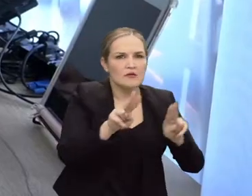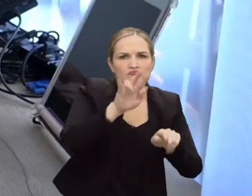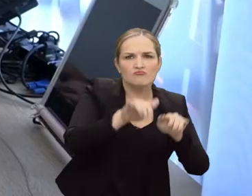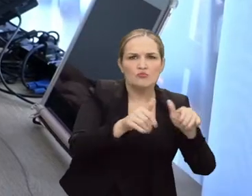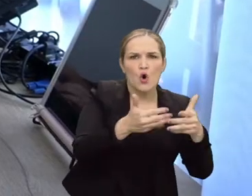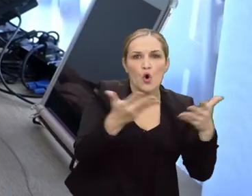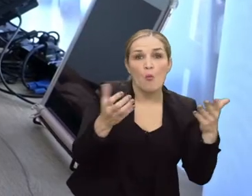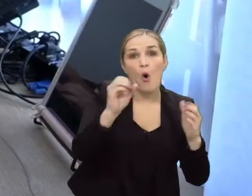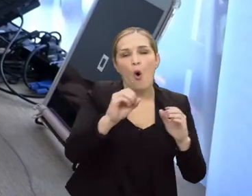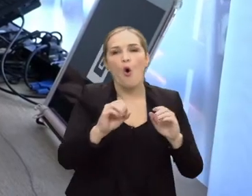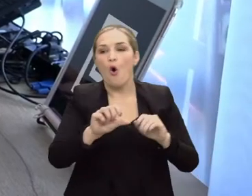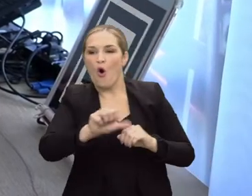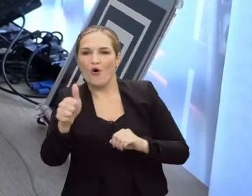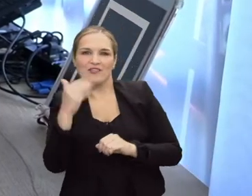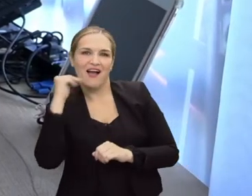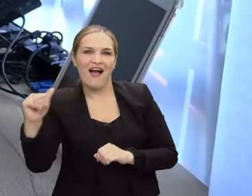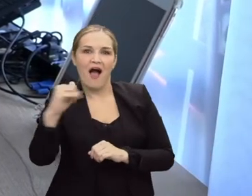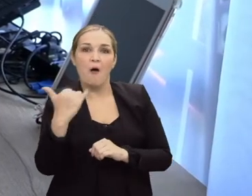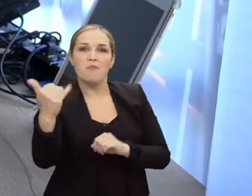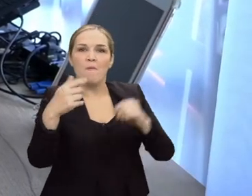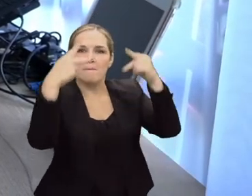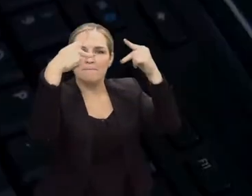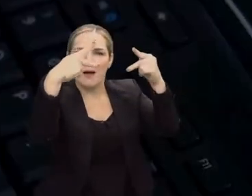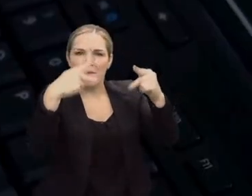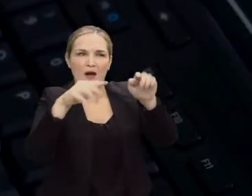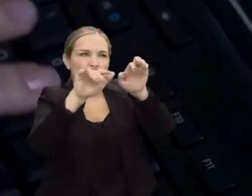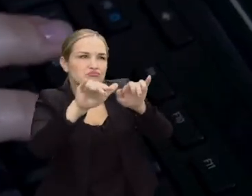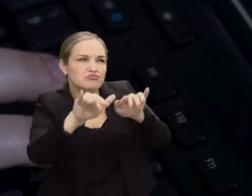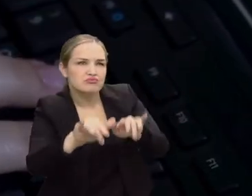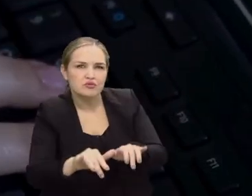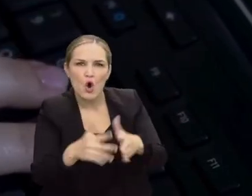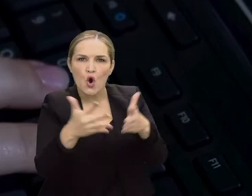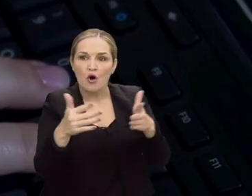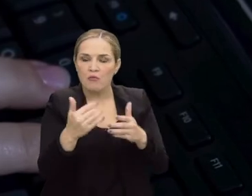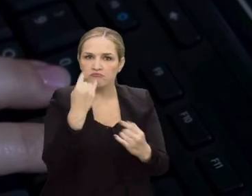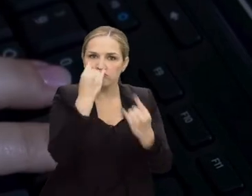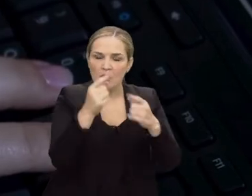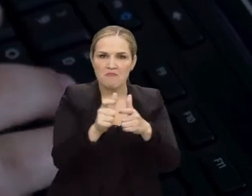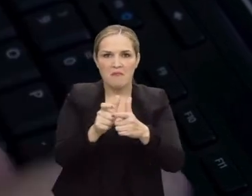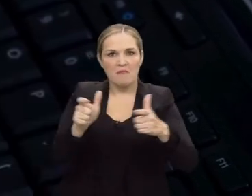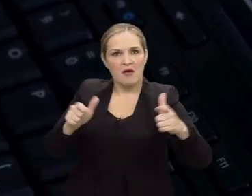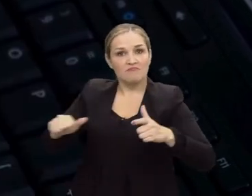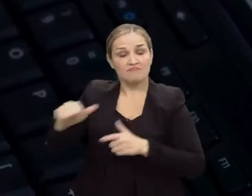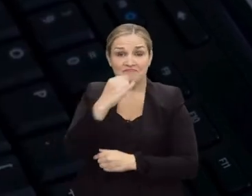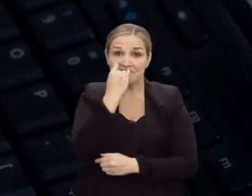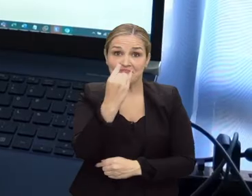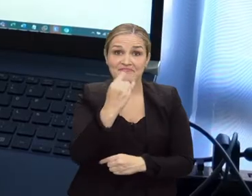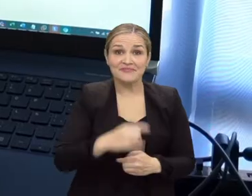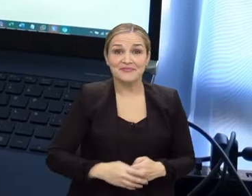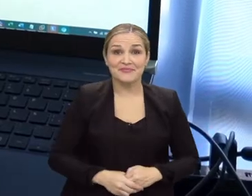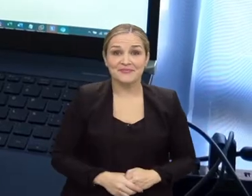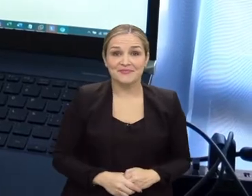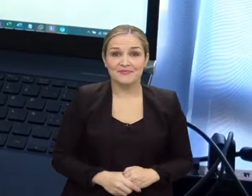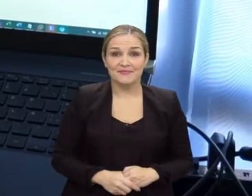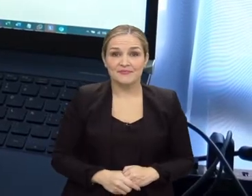informática. Algunas otras son programadoras, entonces van ingresando a este campo, lo cual lo hace súper interesante.